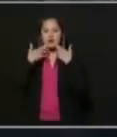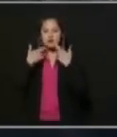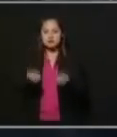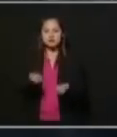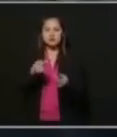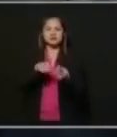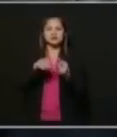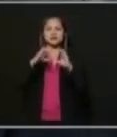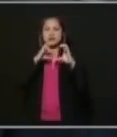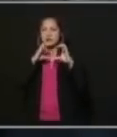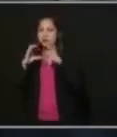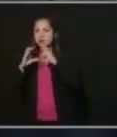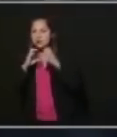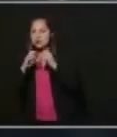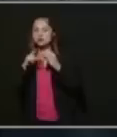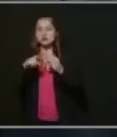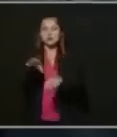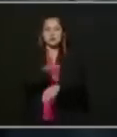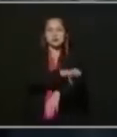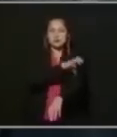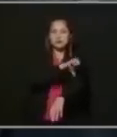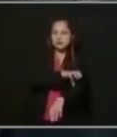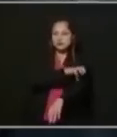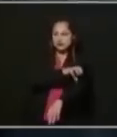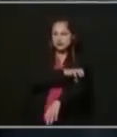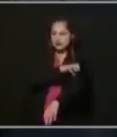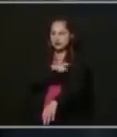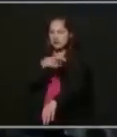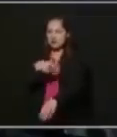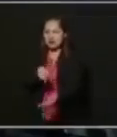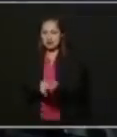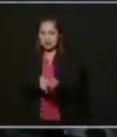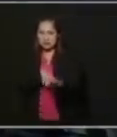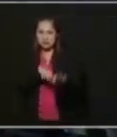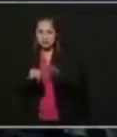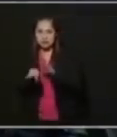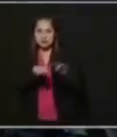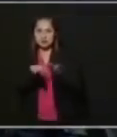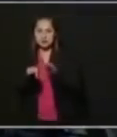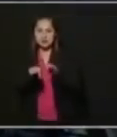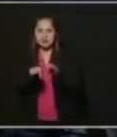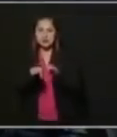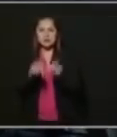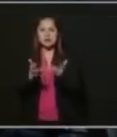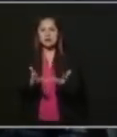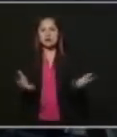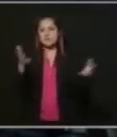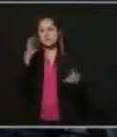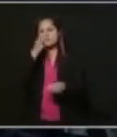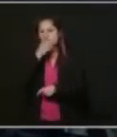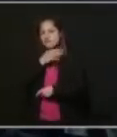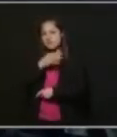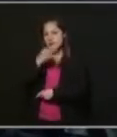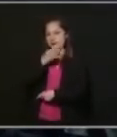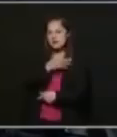otras dependencias no podrán convivir en fiestas,